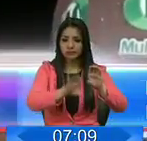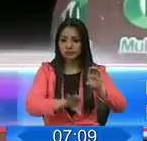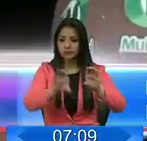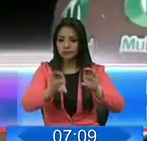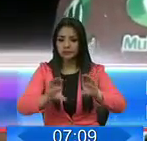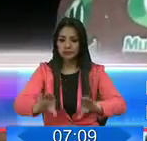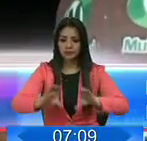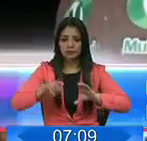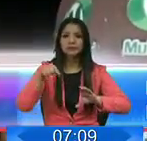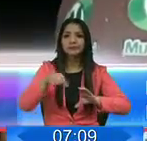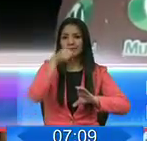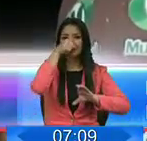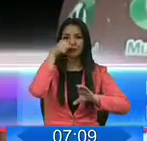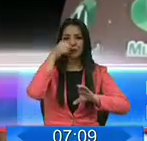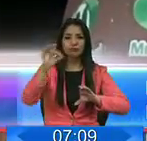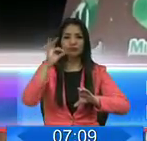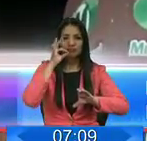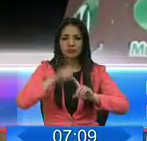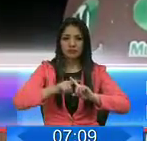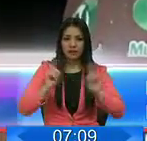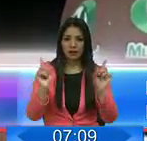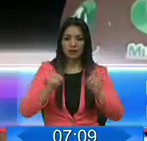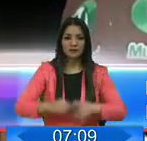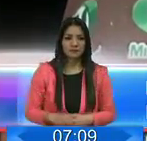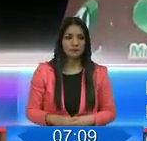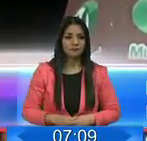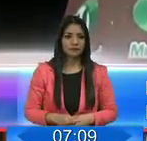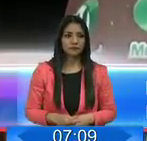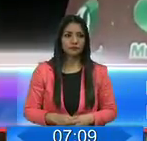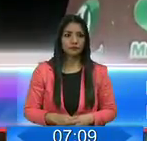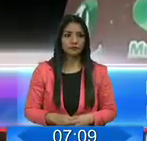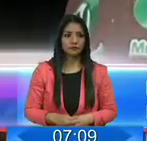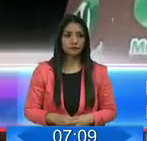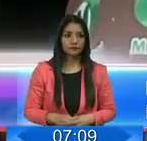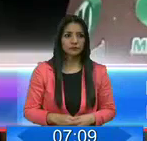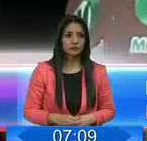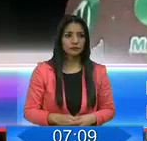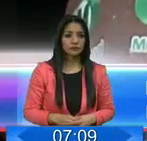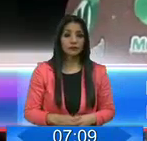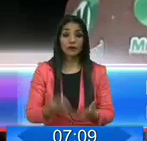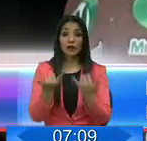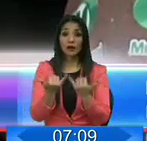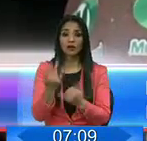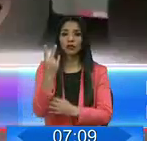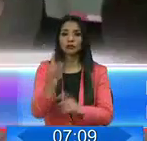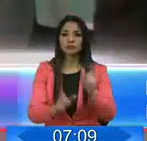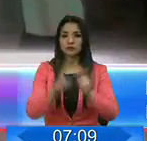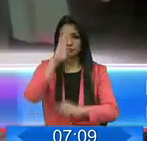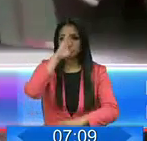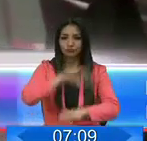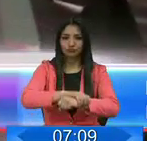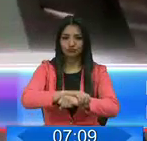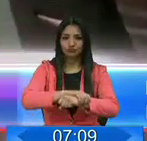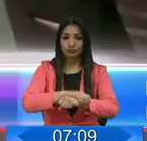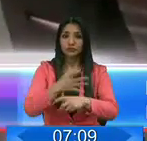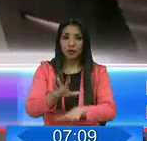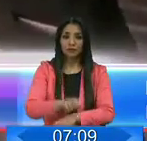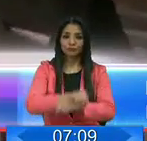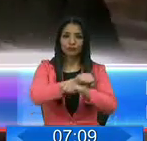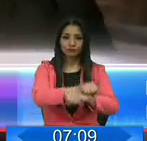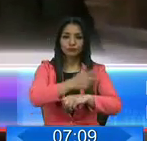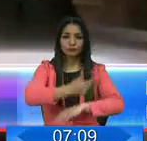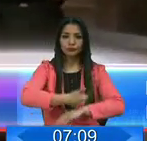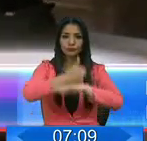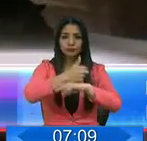a fiscalización, marihuana. Hasta el momento hay dos personas aprehendidas. Los detenidos fueron puestos a órdenes de